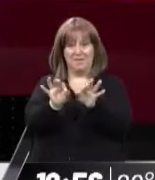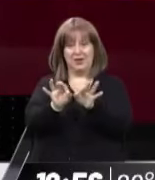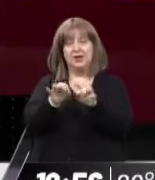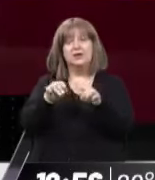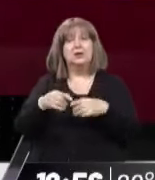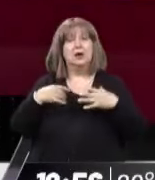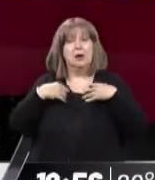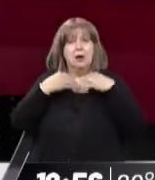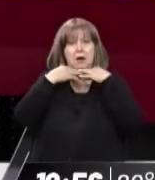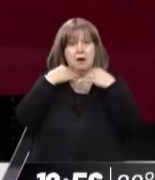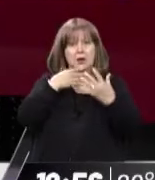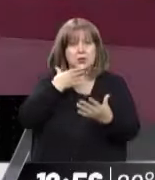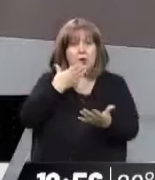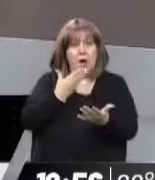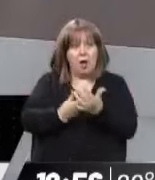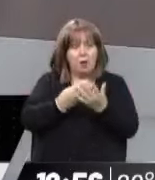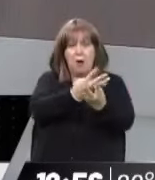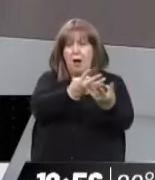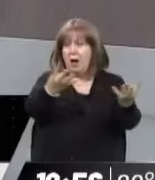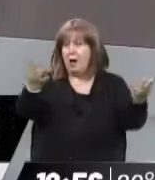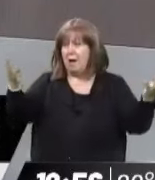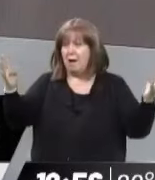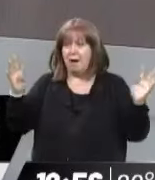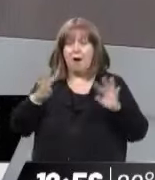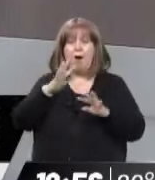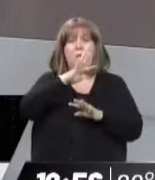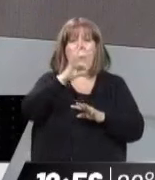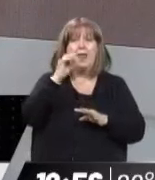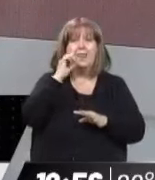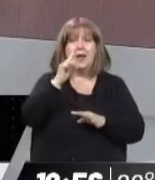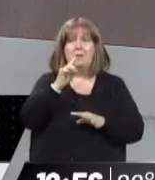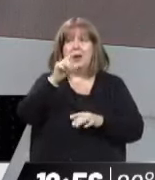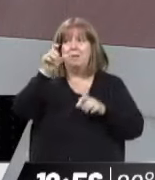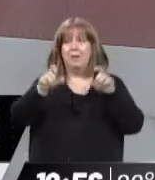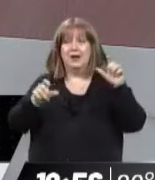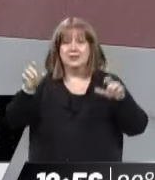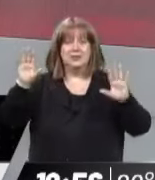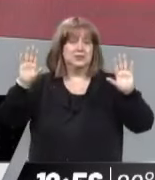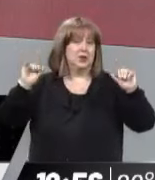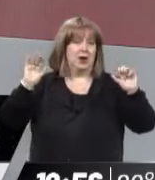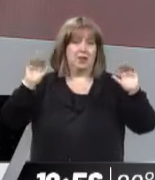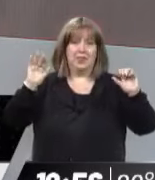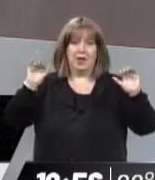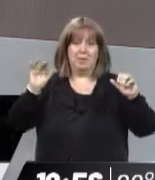tanta gente, ¿no? 40.000 personas, es un hecho. Y para despedir a un técnico. Esto se hace más para los